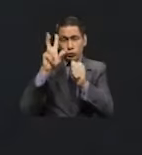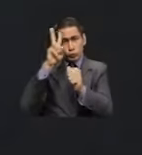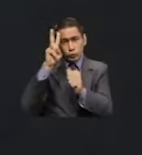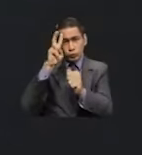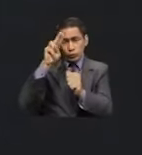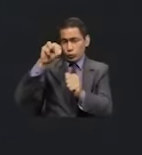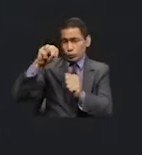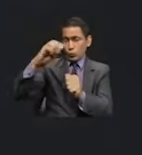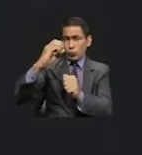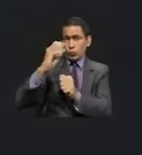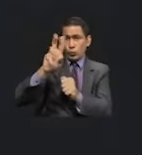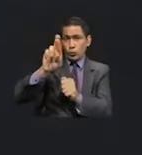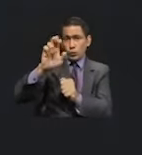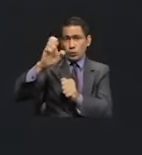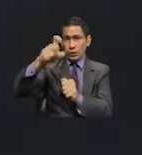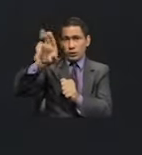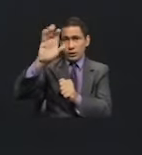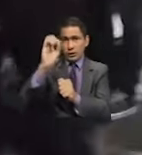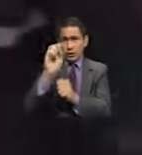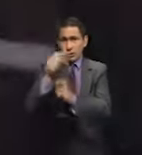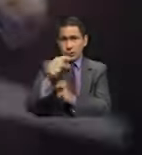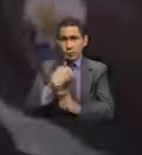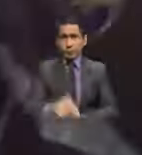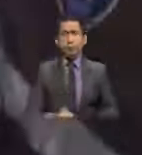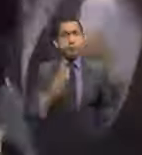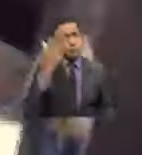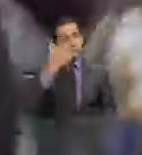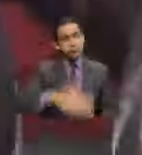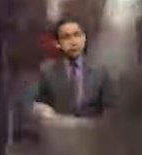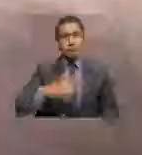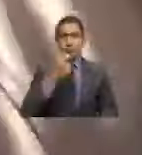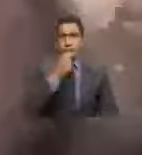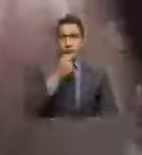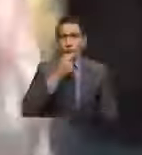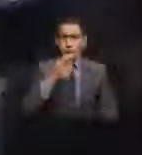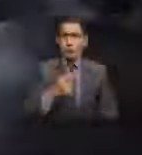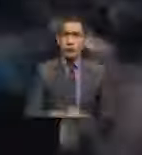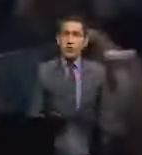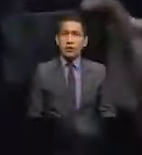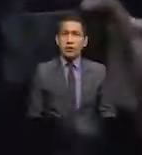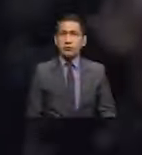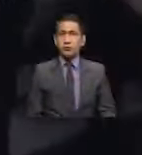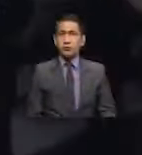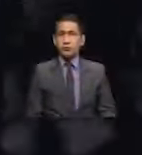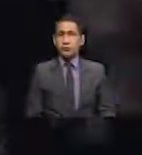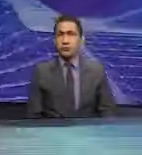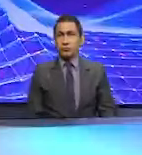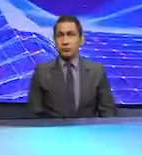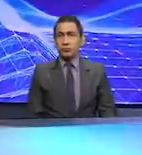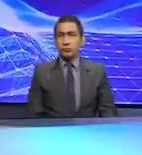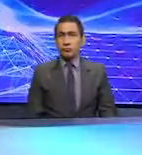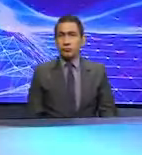participaciones de más personas en estos hechos. Daniel Borja, TC Televisión.